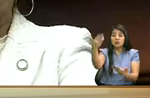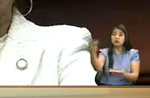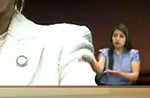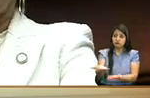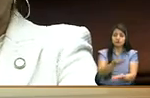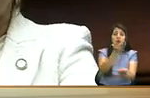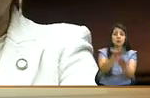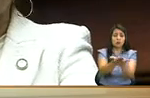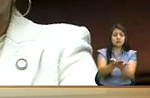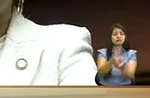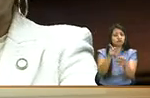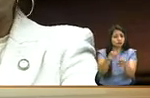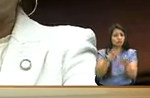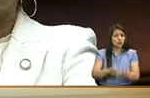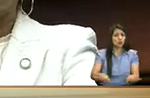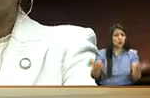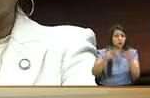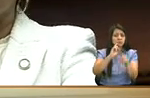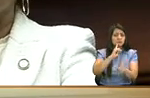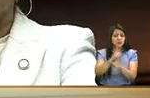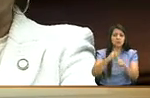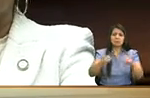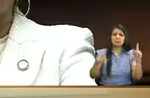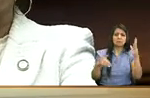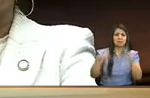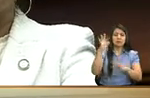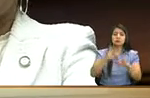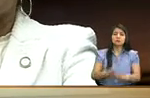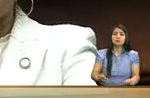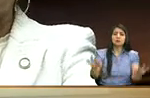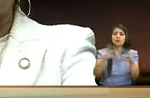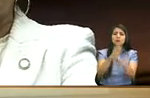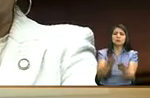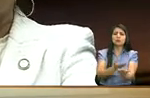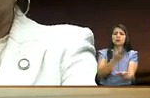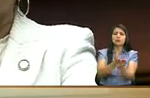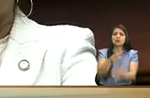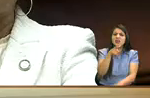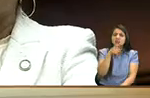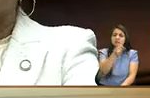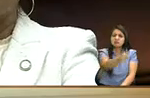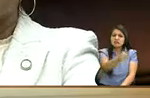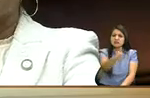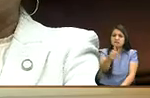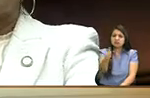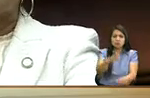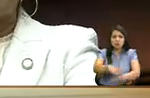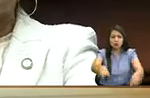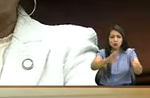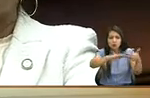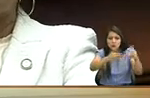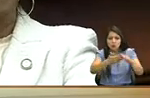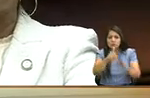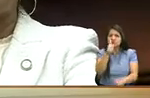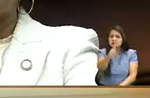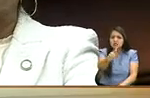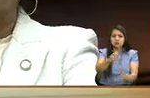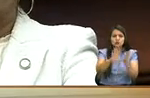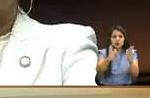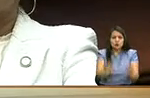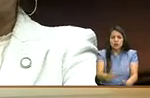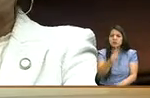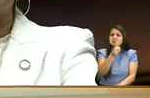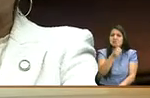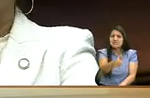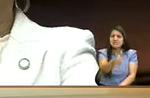importantes, pero más importantes son los aportes que hacen nuestros nuestros pueblos? ¿Qué hacen los